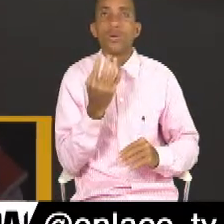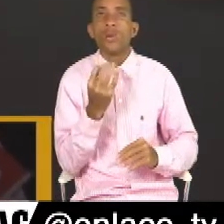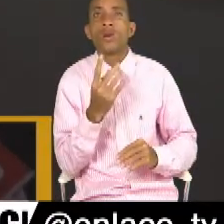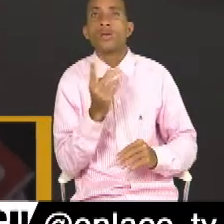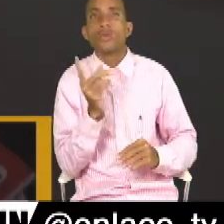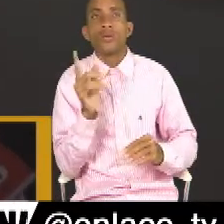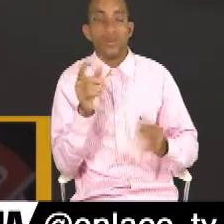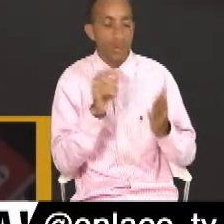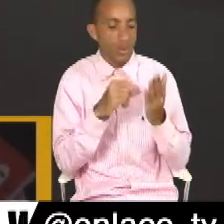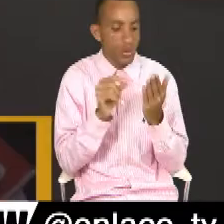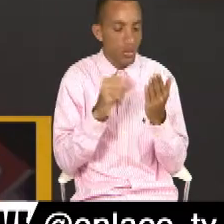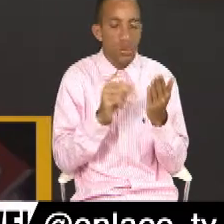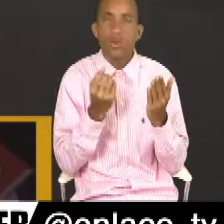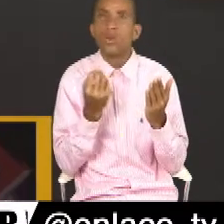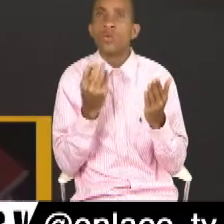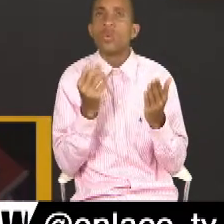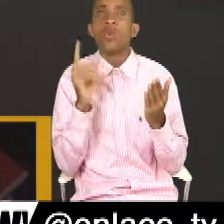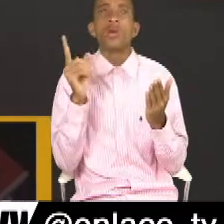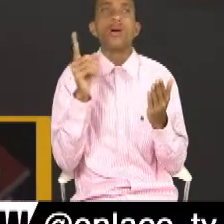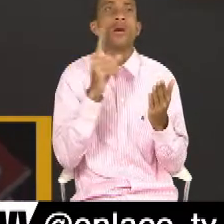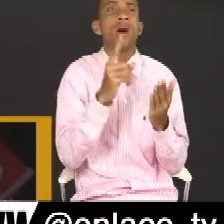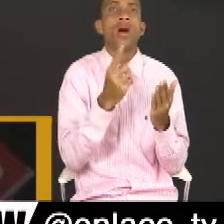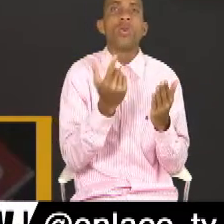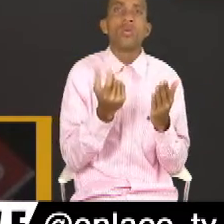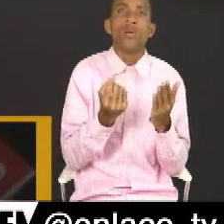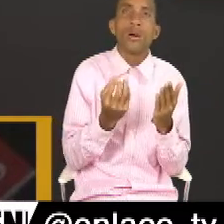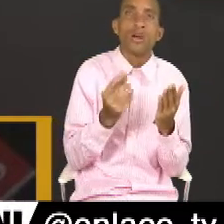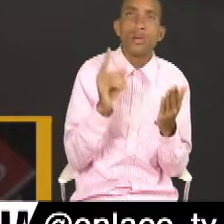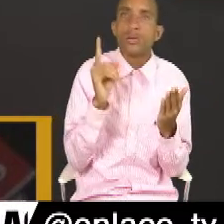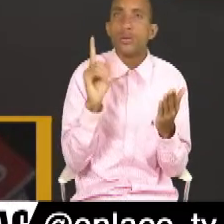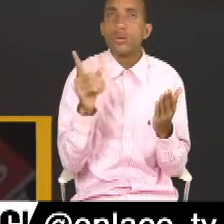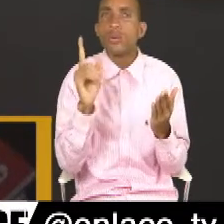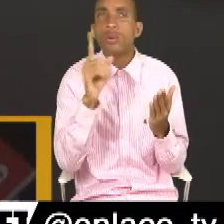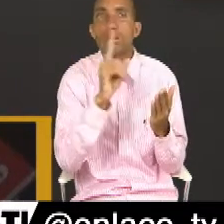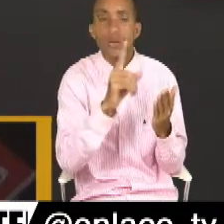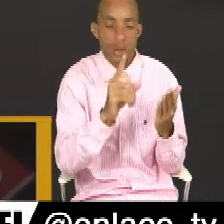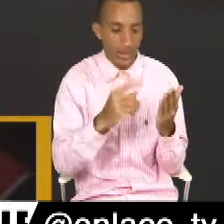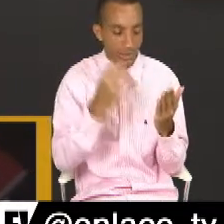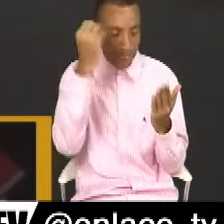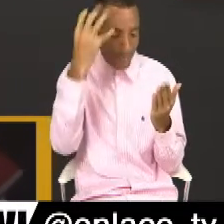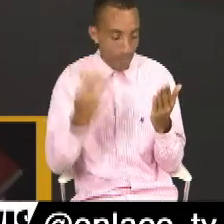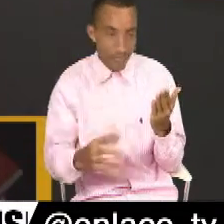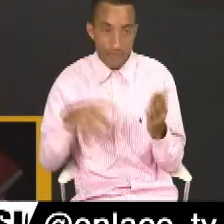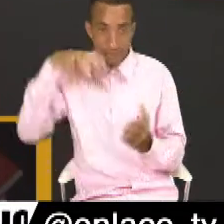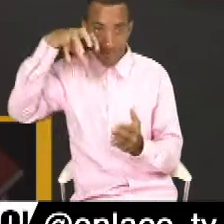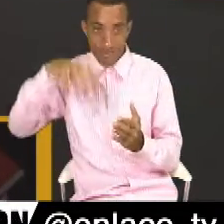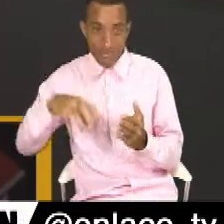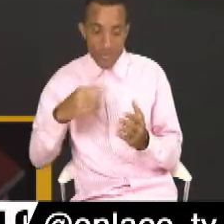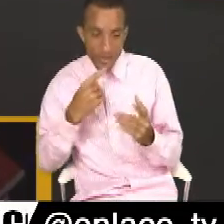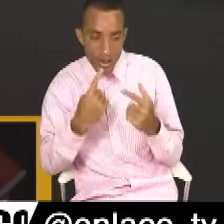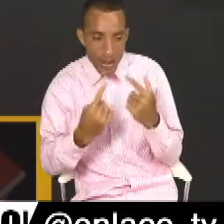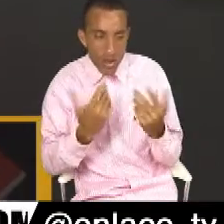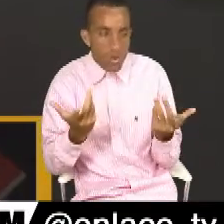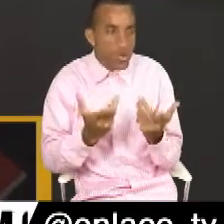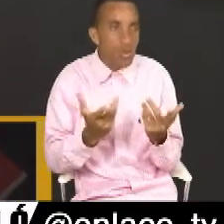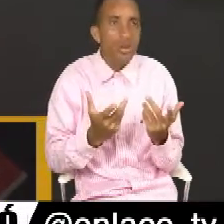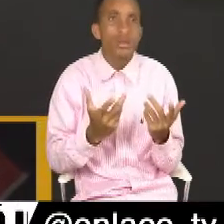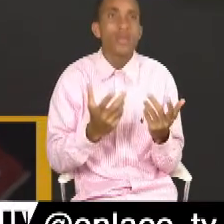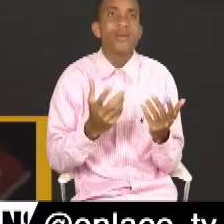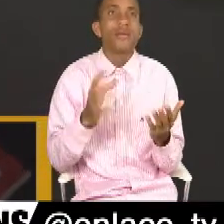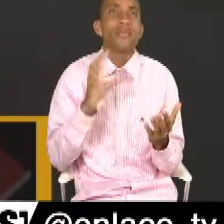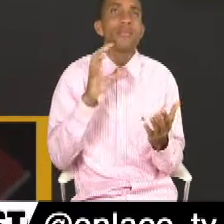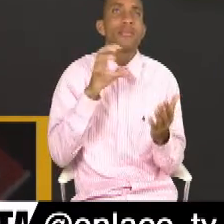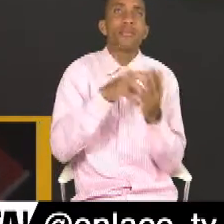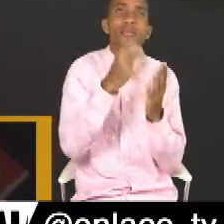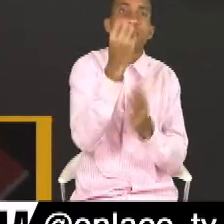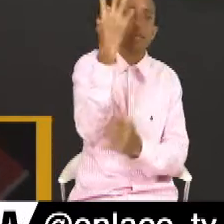obras, para ver cuántos son y la inspección de tránsito determinará en qué cruces semafóricos, en qué cruces